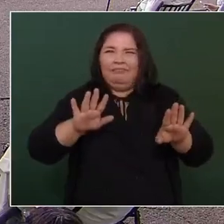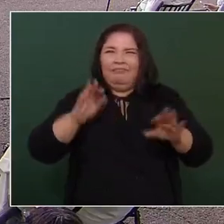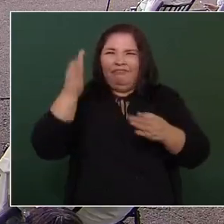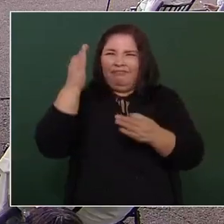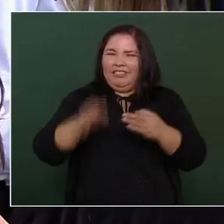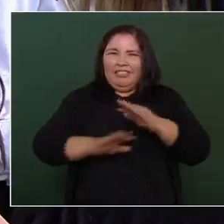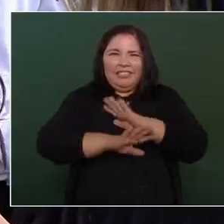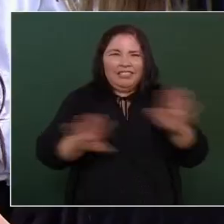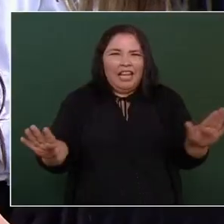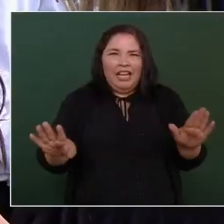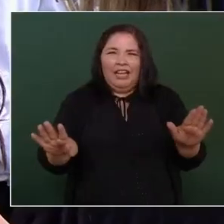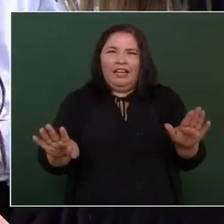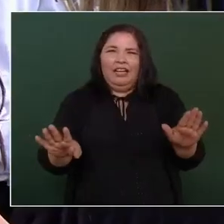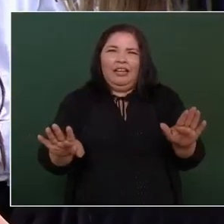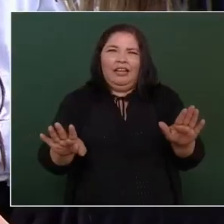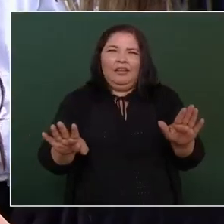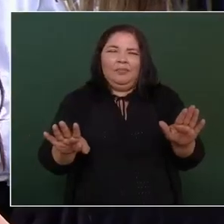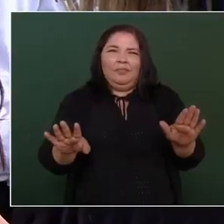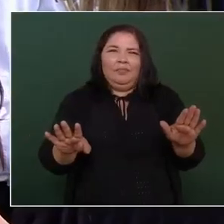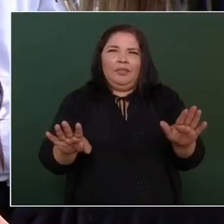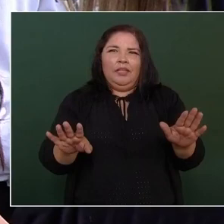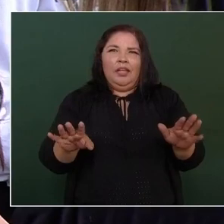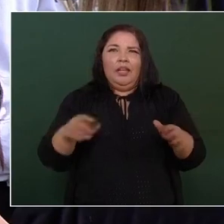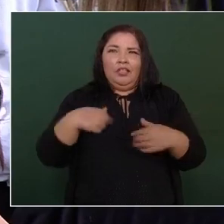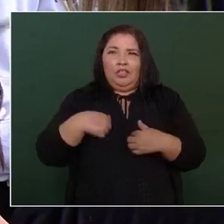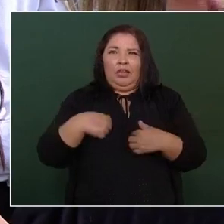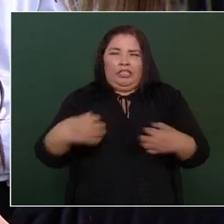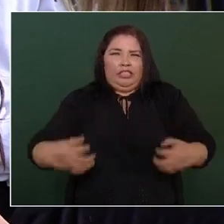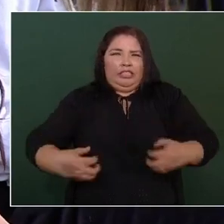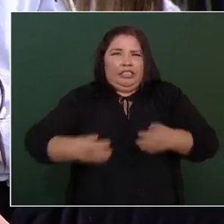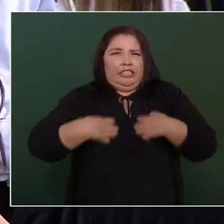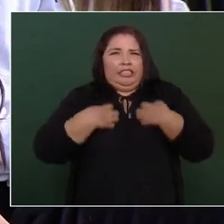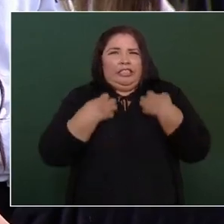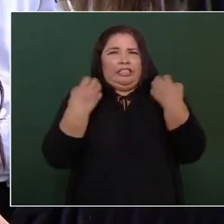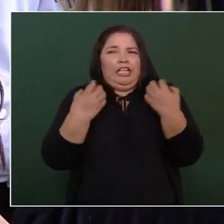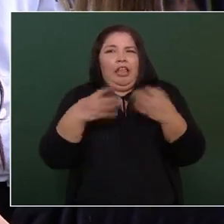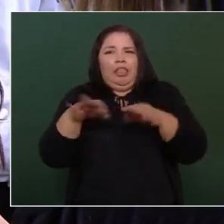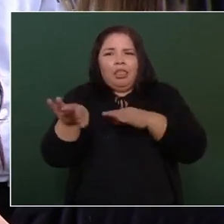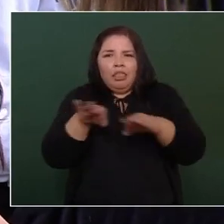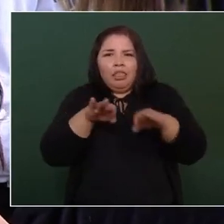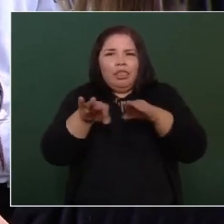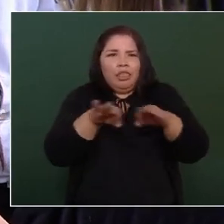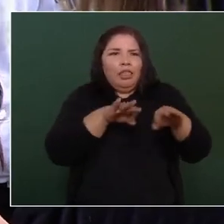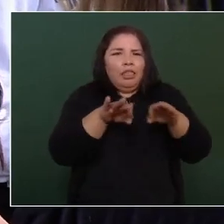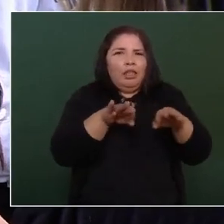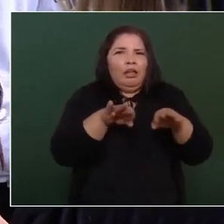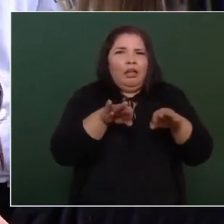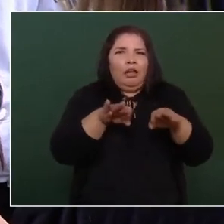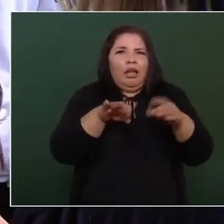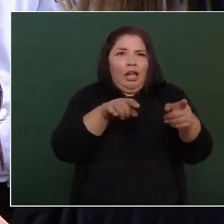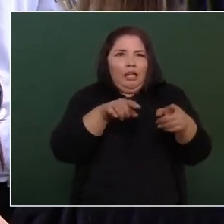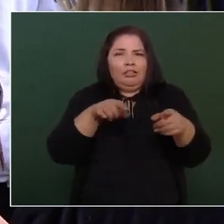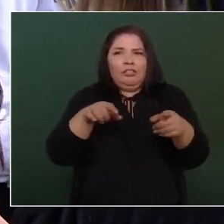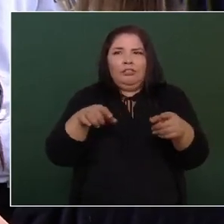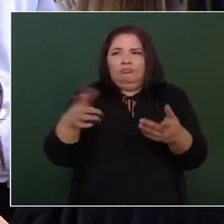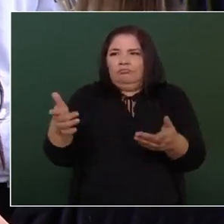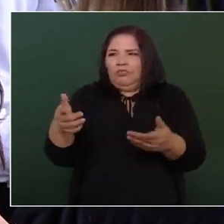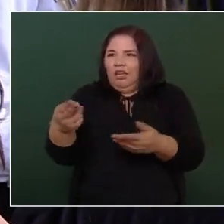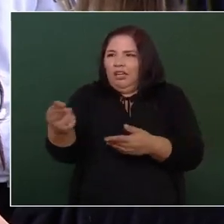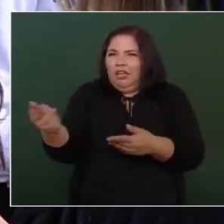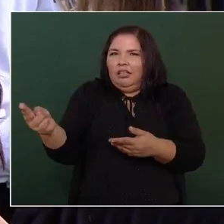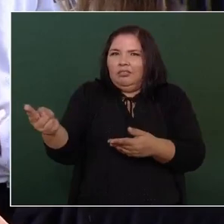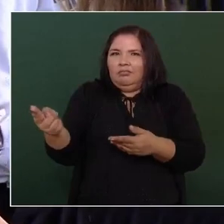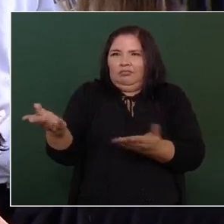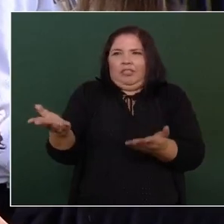ya basta, y no, a todo mundo le da coraje porque está trabajando bien el hombre y todavía con esos, de esa